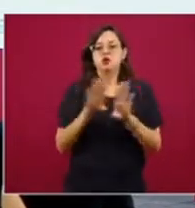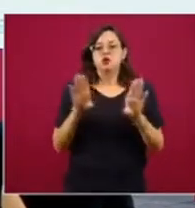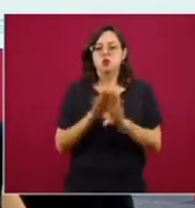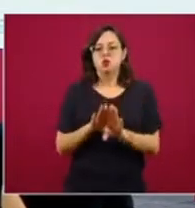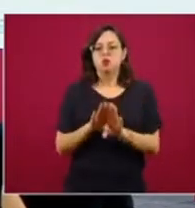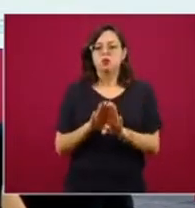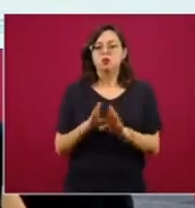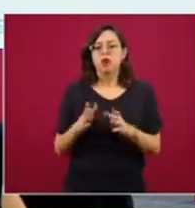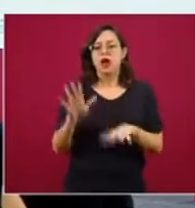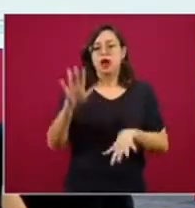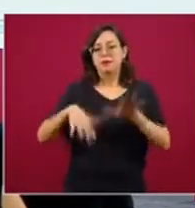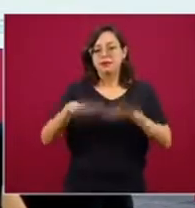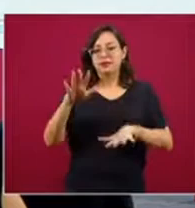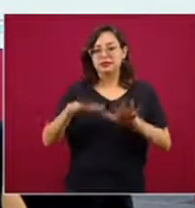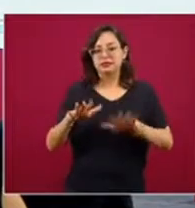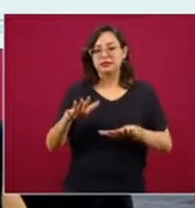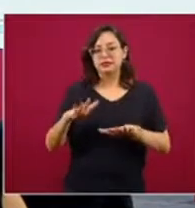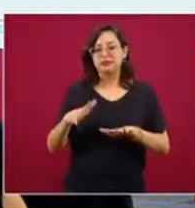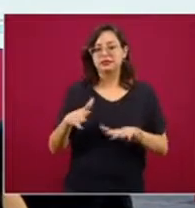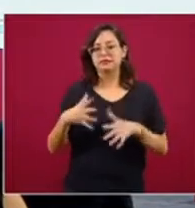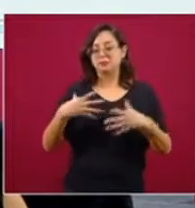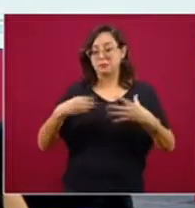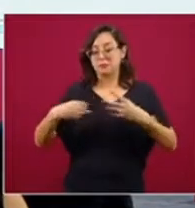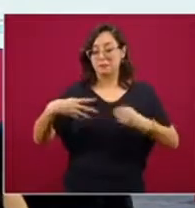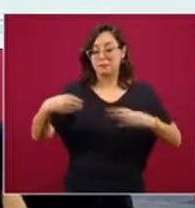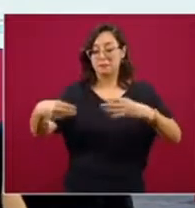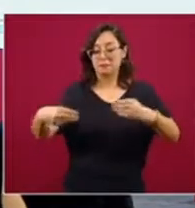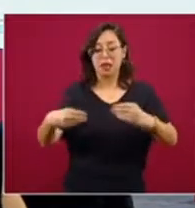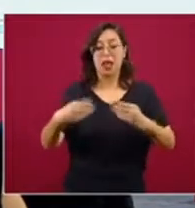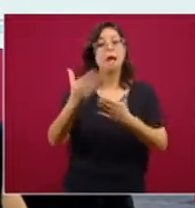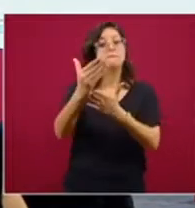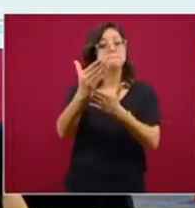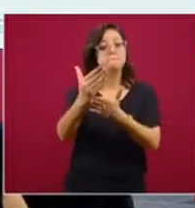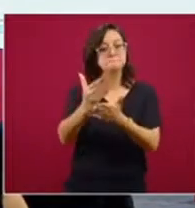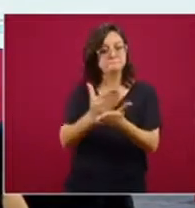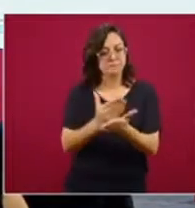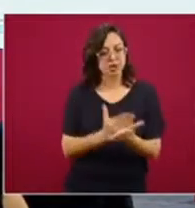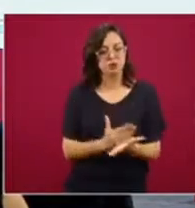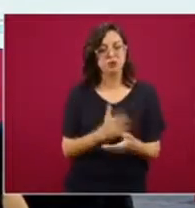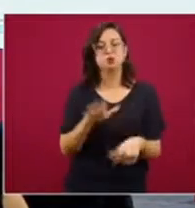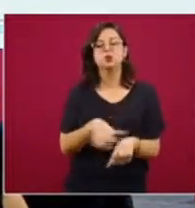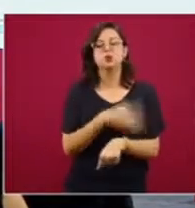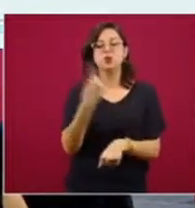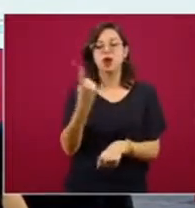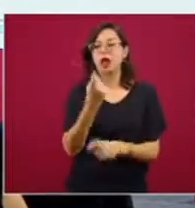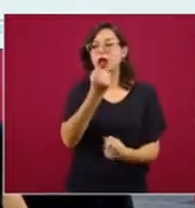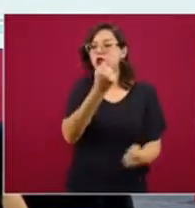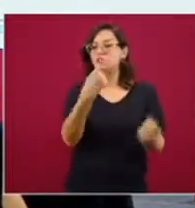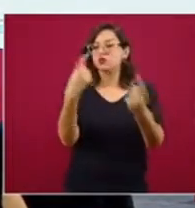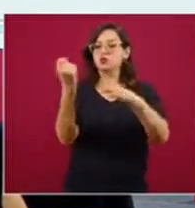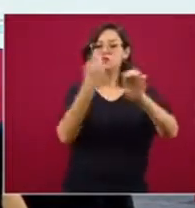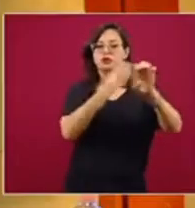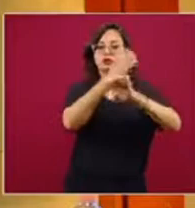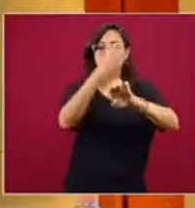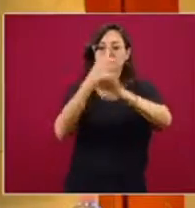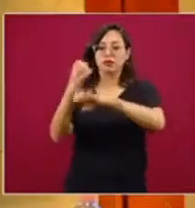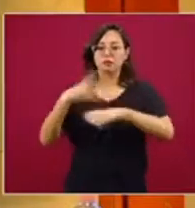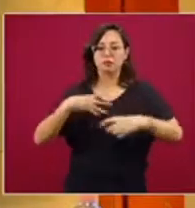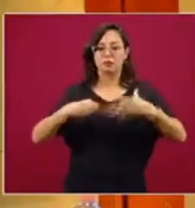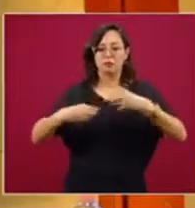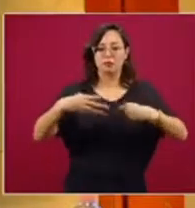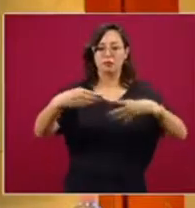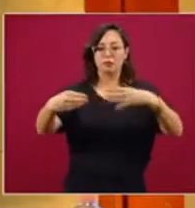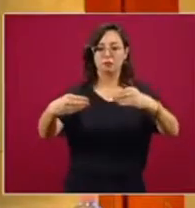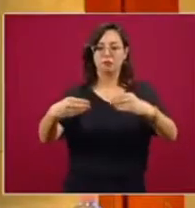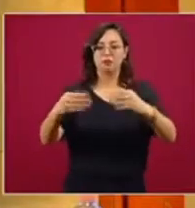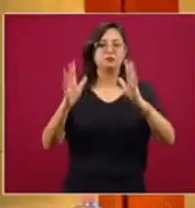de retardo o reducción de la velocidad de crecimiento de la epidemia, y es precisamente porque en algunas entidades federativas la epidemia